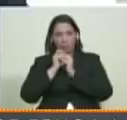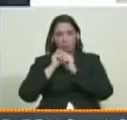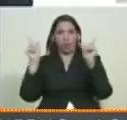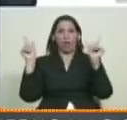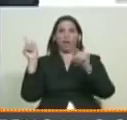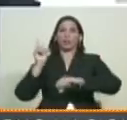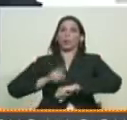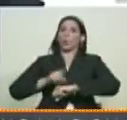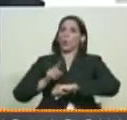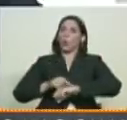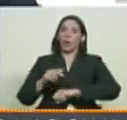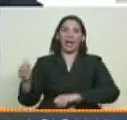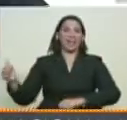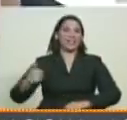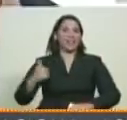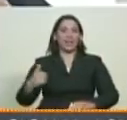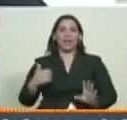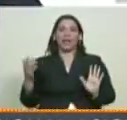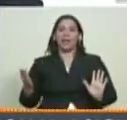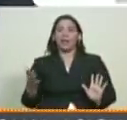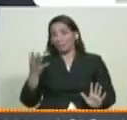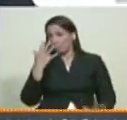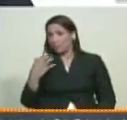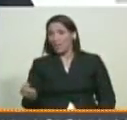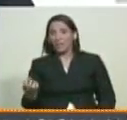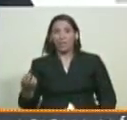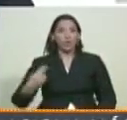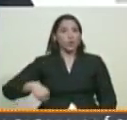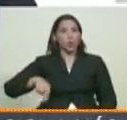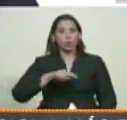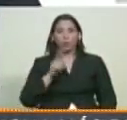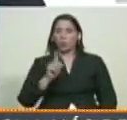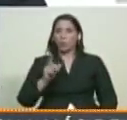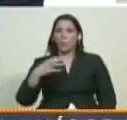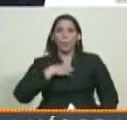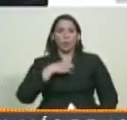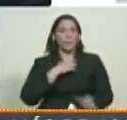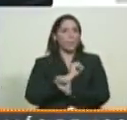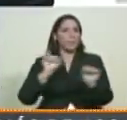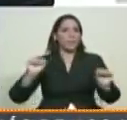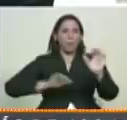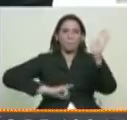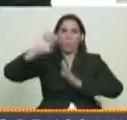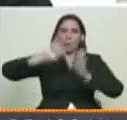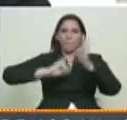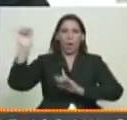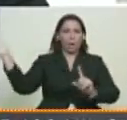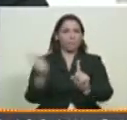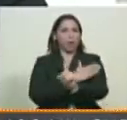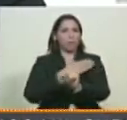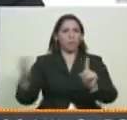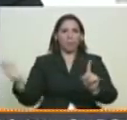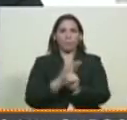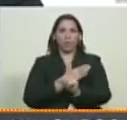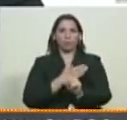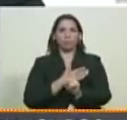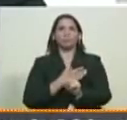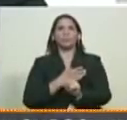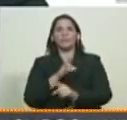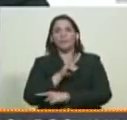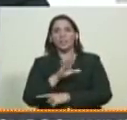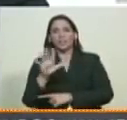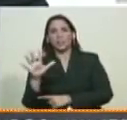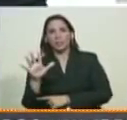que fuera, para que se entienda que no vamos a permitir ni el remarcaje ni la violación a la alteración de los